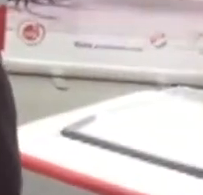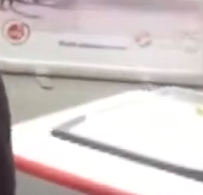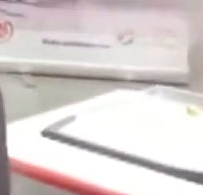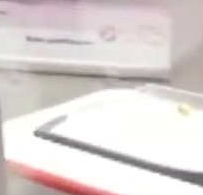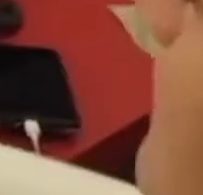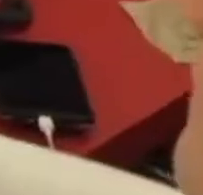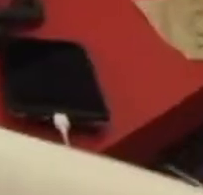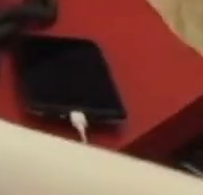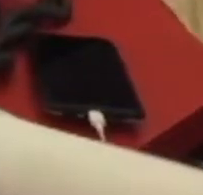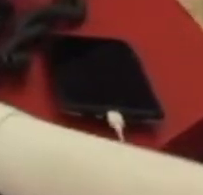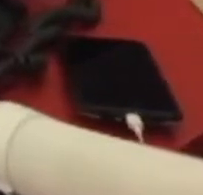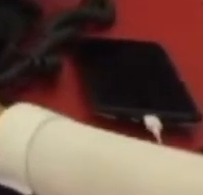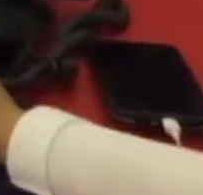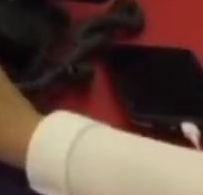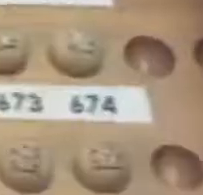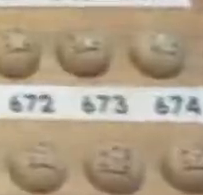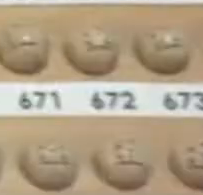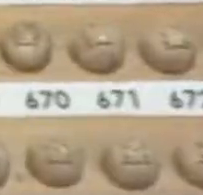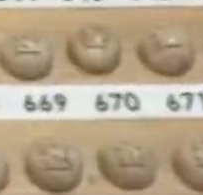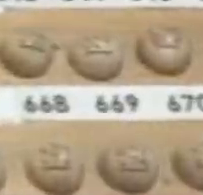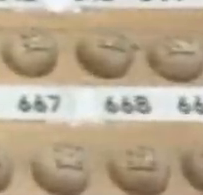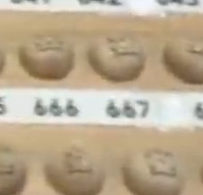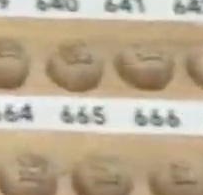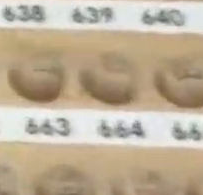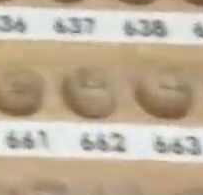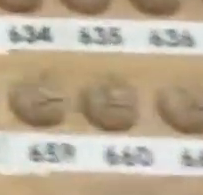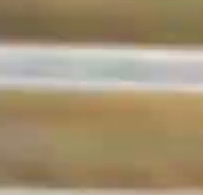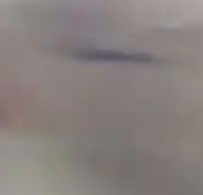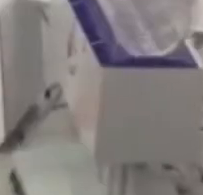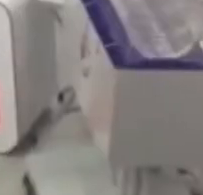No se pierda el sorteo de la Lotería Nacional.